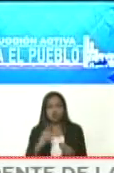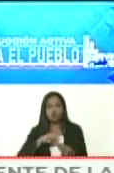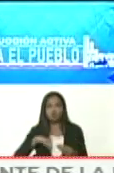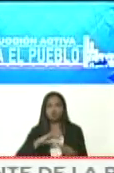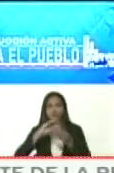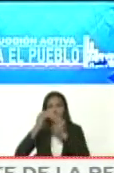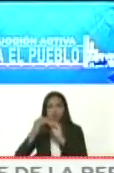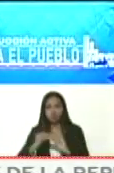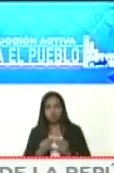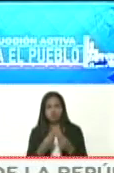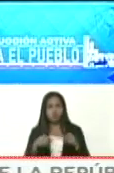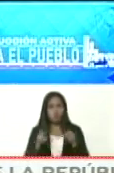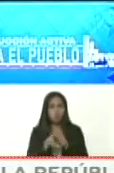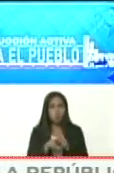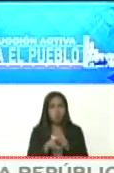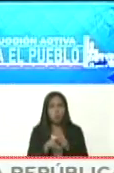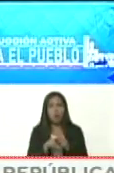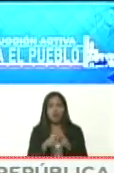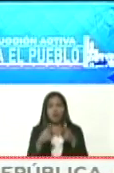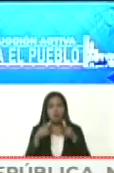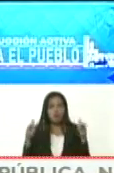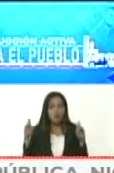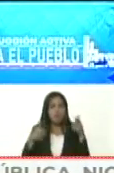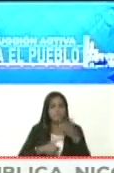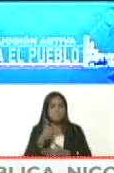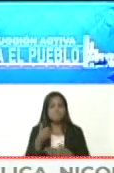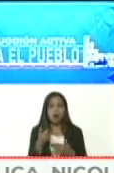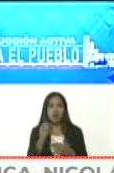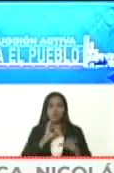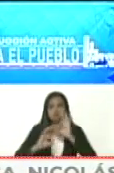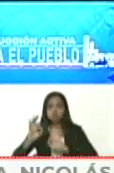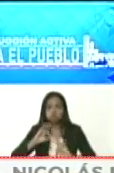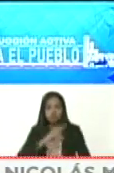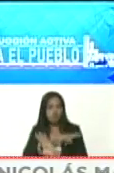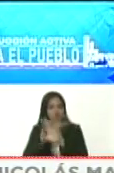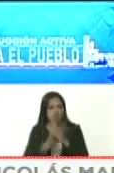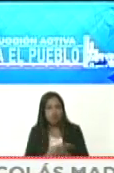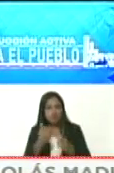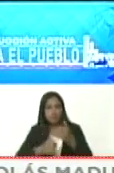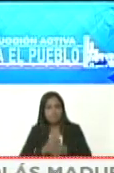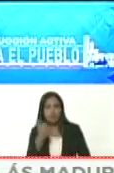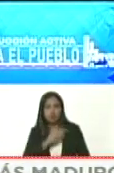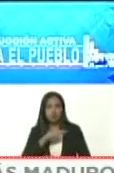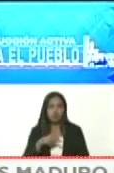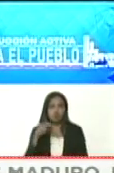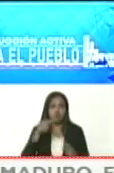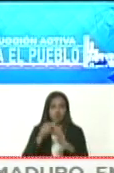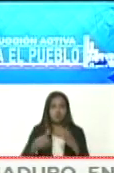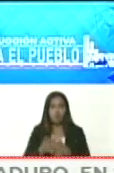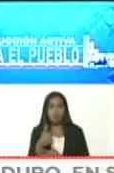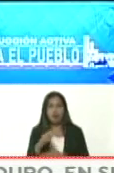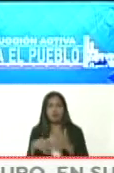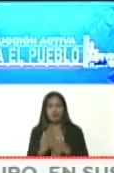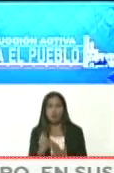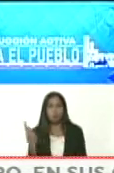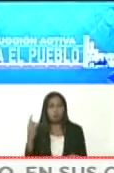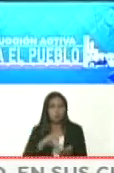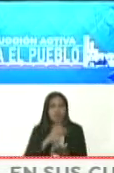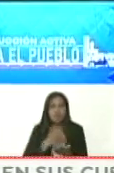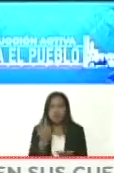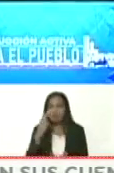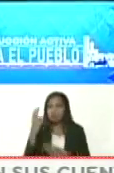días el plan, ampliarlo, expandir nuestra fuerza, llevar adelante. Por eso quise venir a